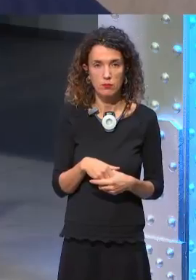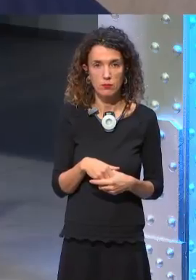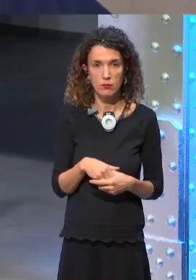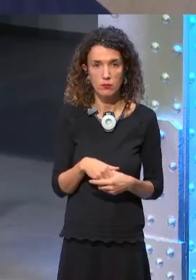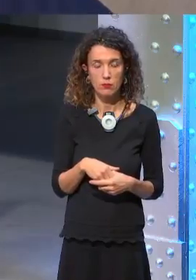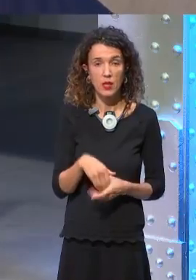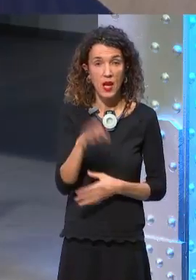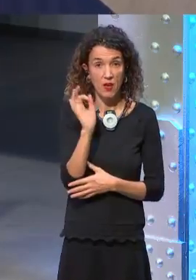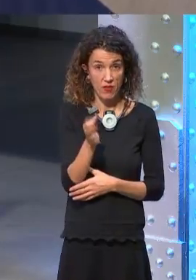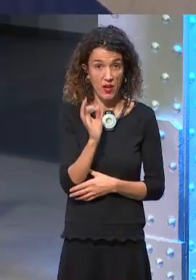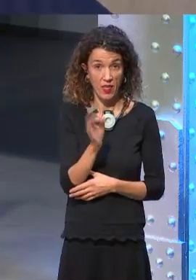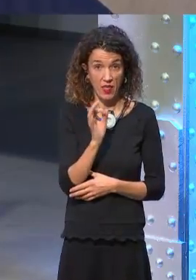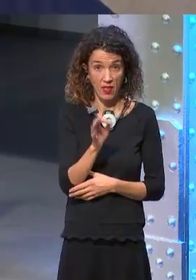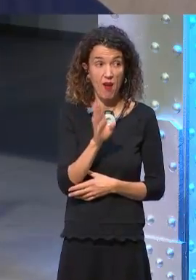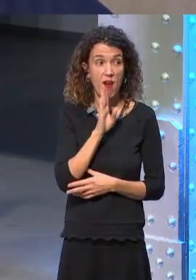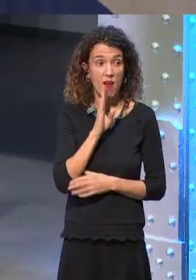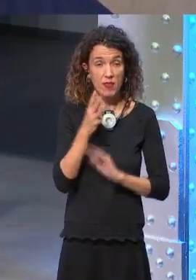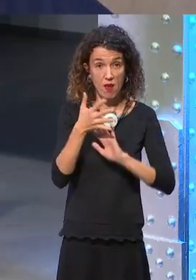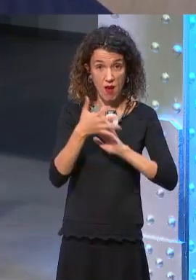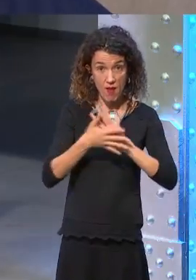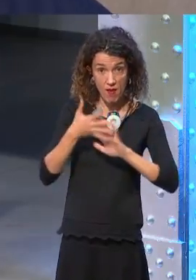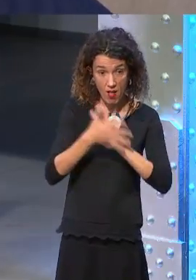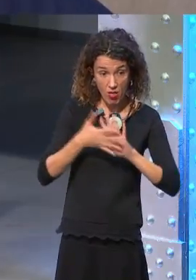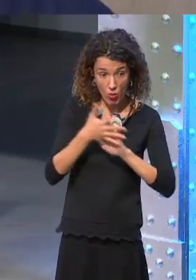Pero sí que es verdad que ese aspecto que acabas de mencionar